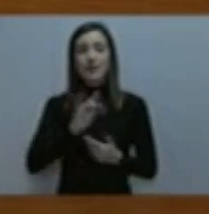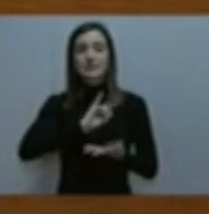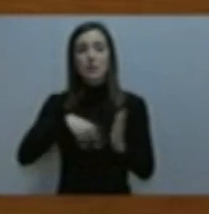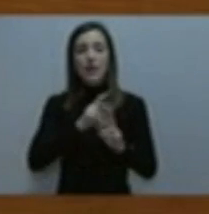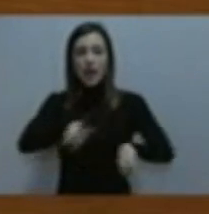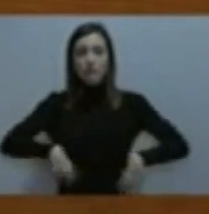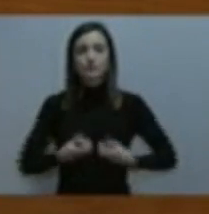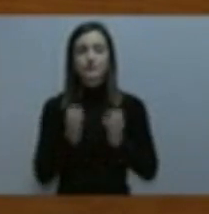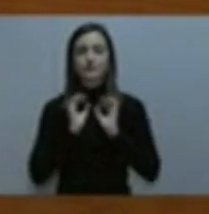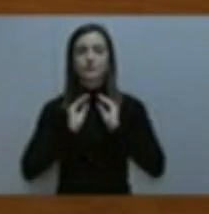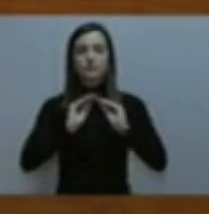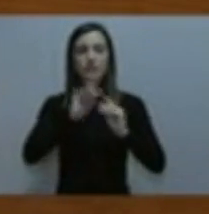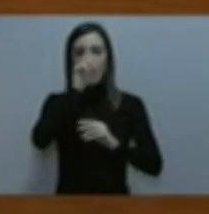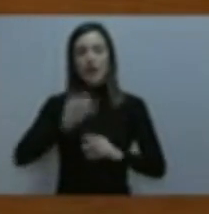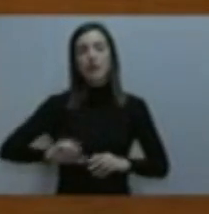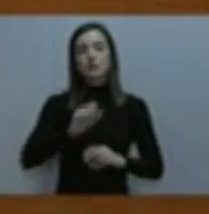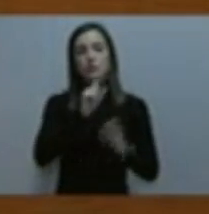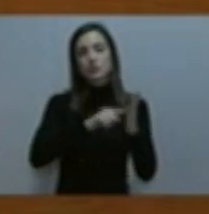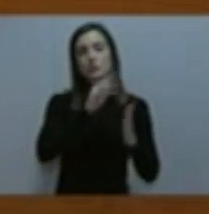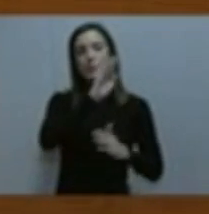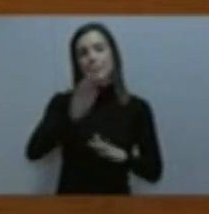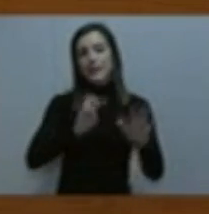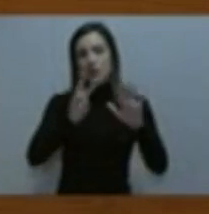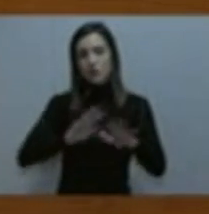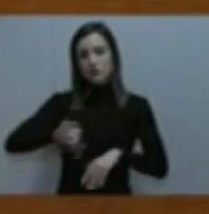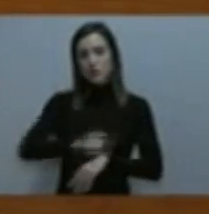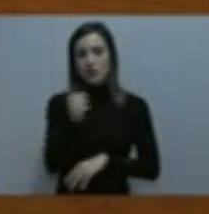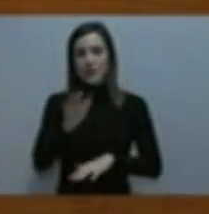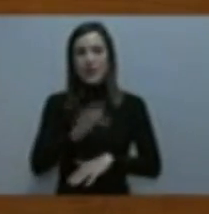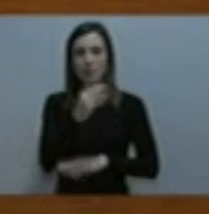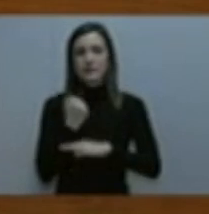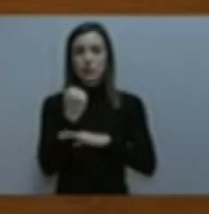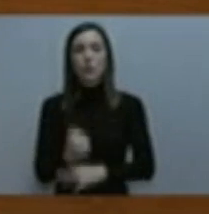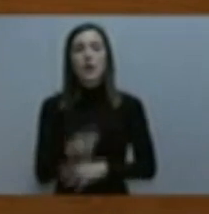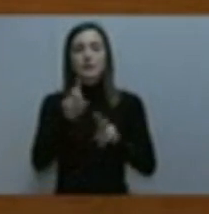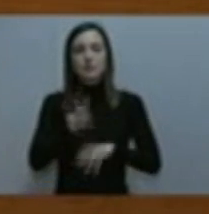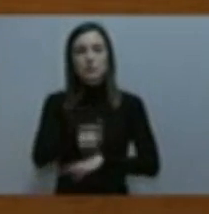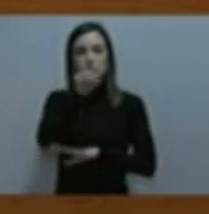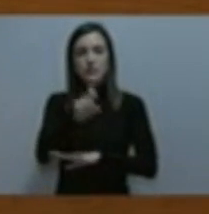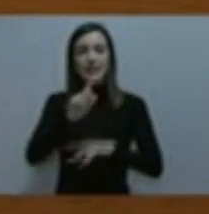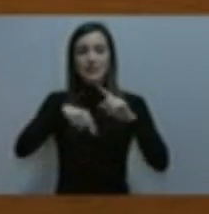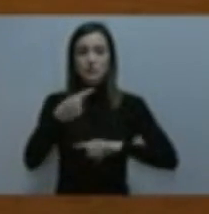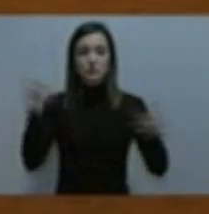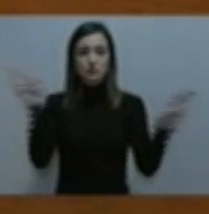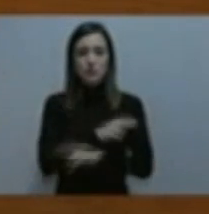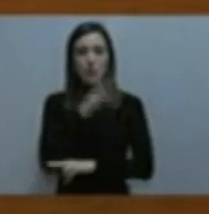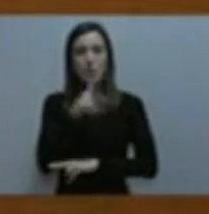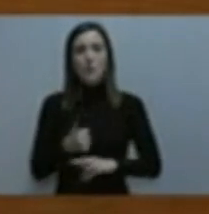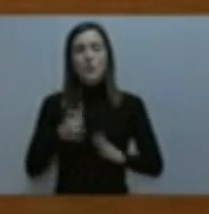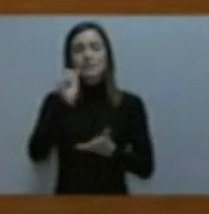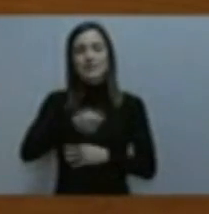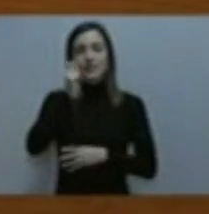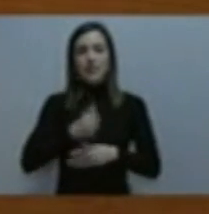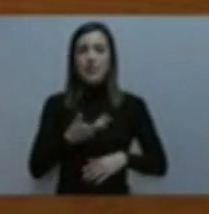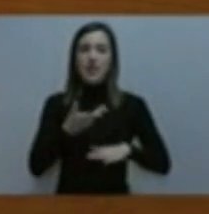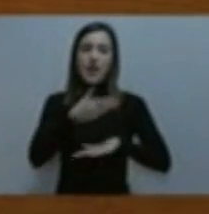usos portuarios aprobada en 2008 y que daba soporte a la ampliación del Musel fue anulada por la sentencia de la Audiencia Nacional de 17 de enero de